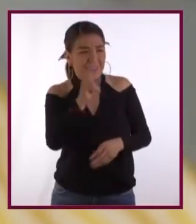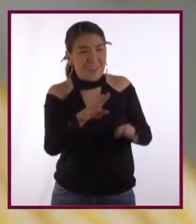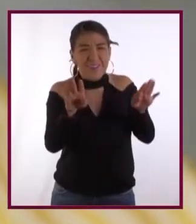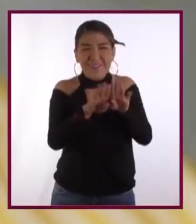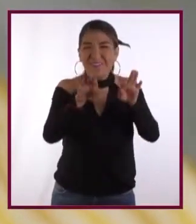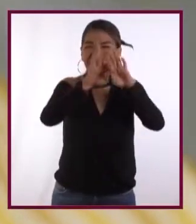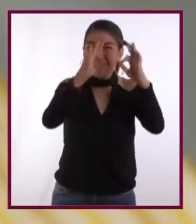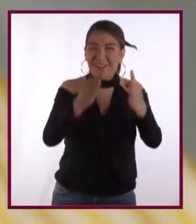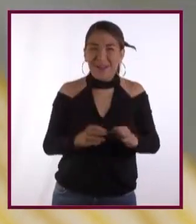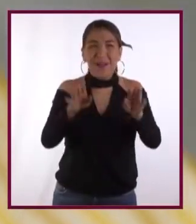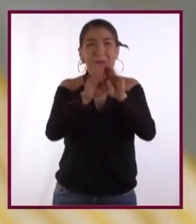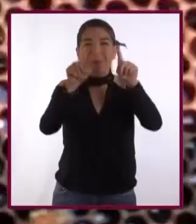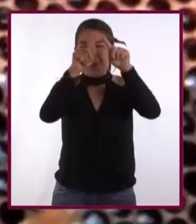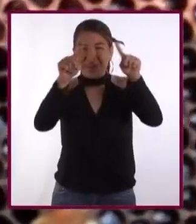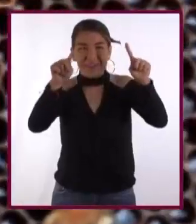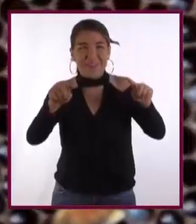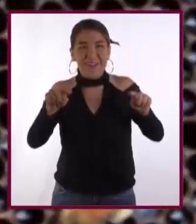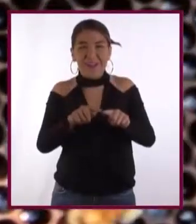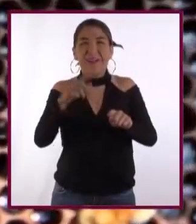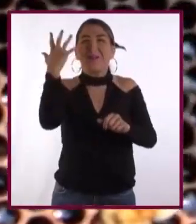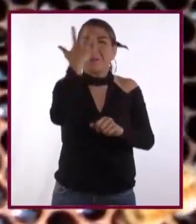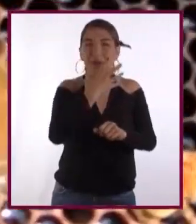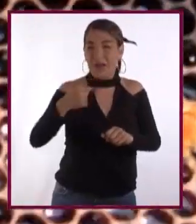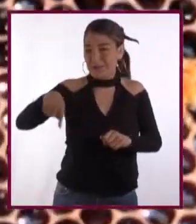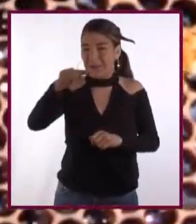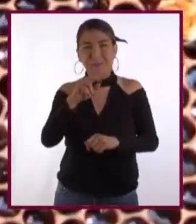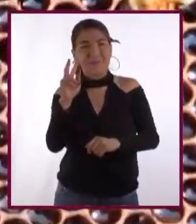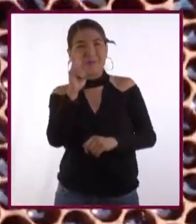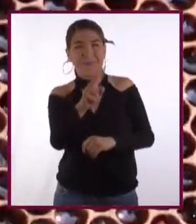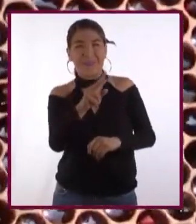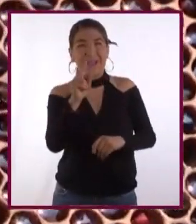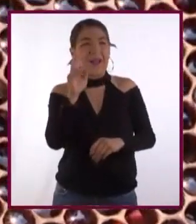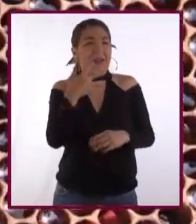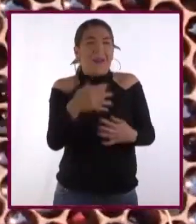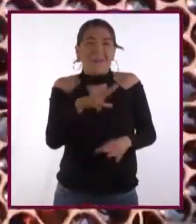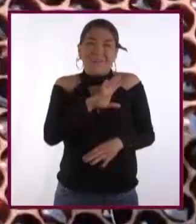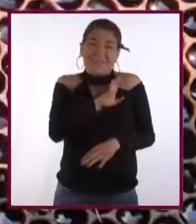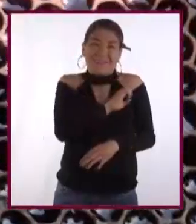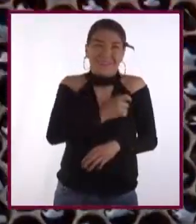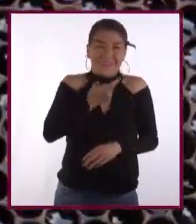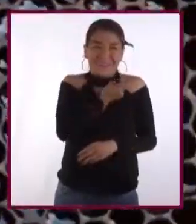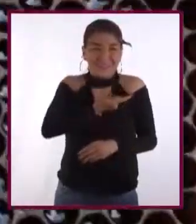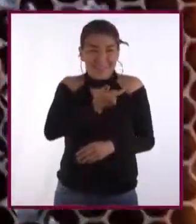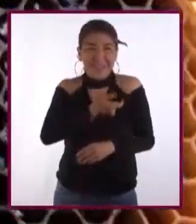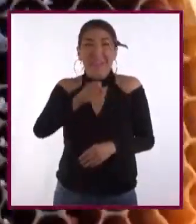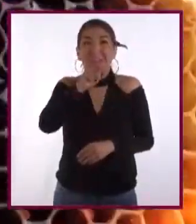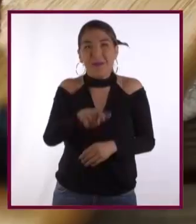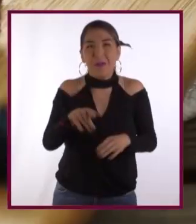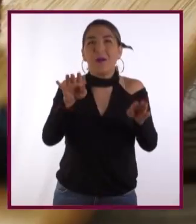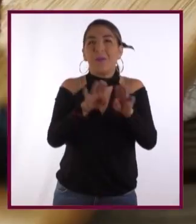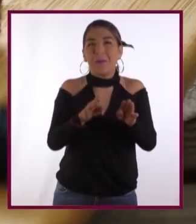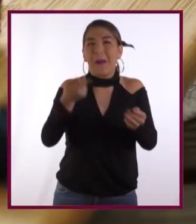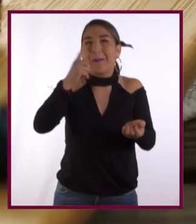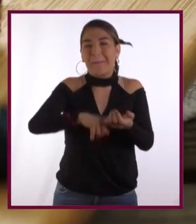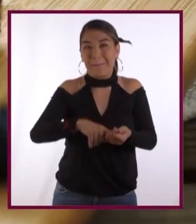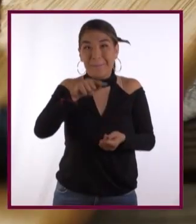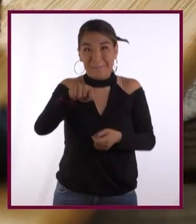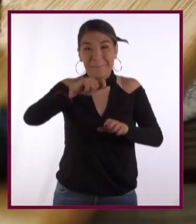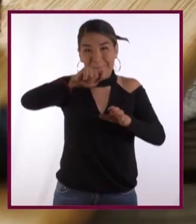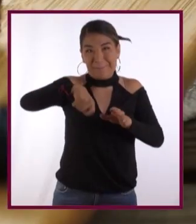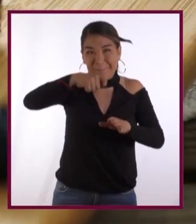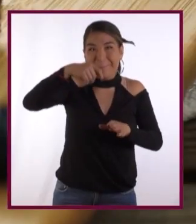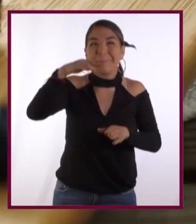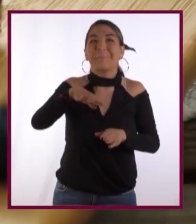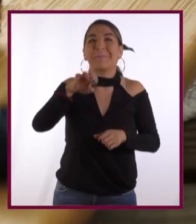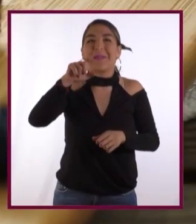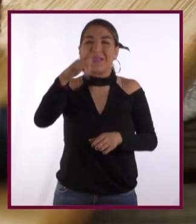podamos maravillarnos con teselaciones hexagonales que a la vista nos parecen fascinantes y que al gusto y a la